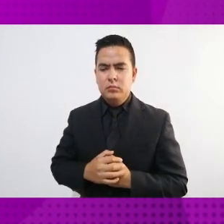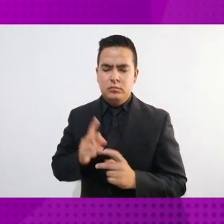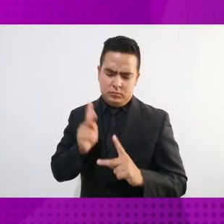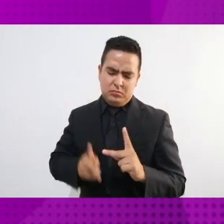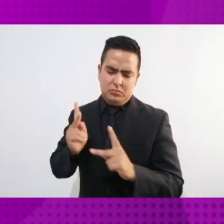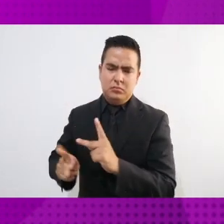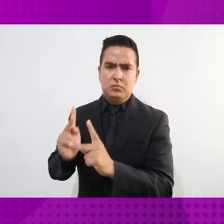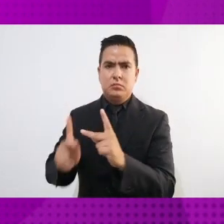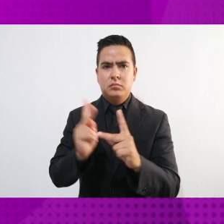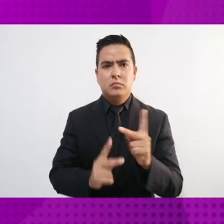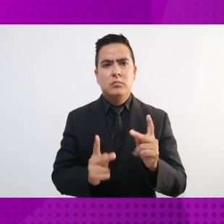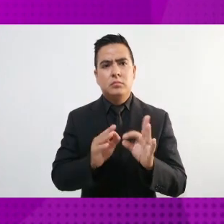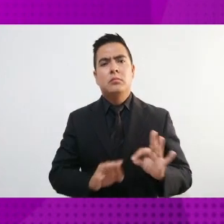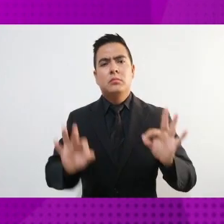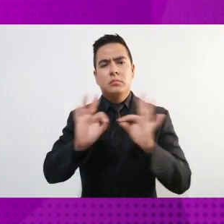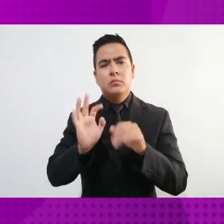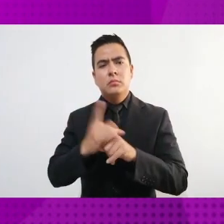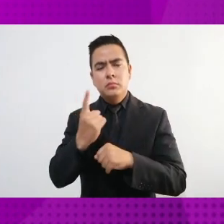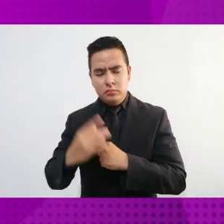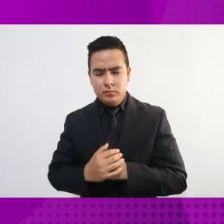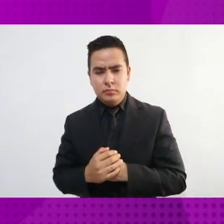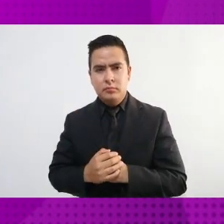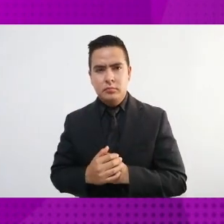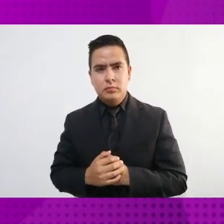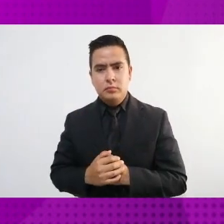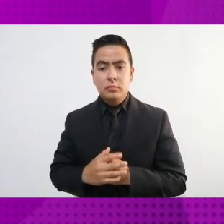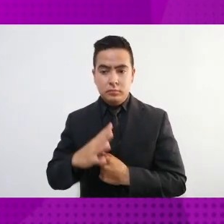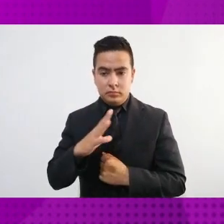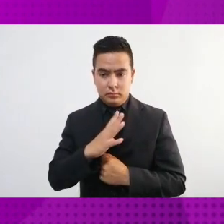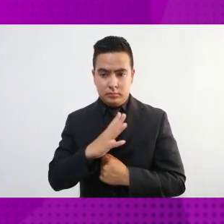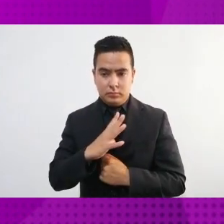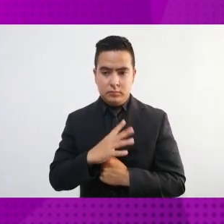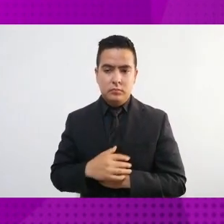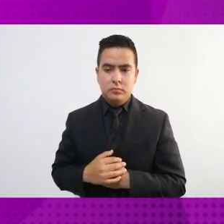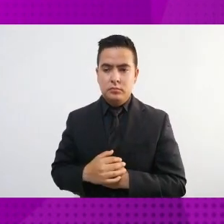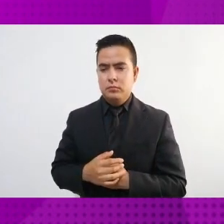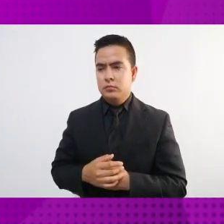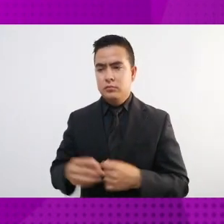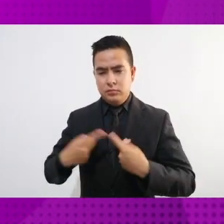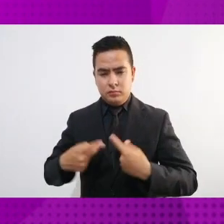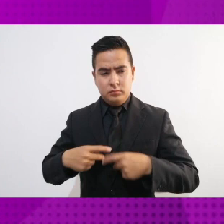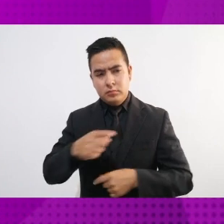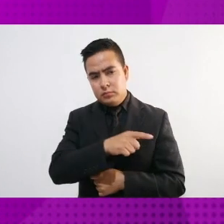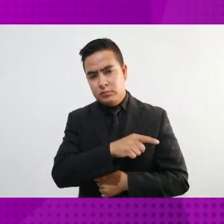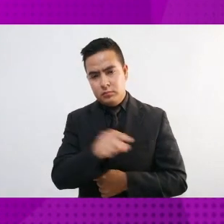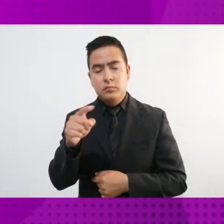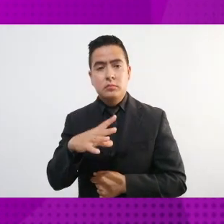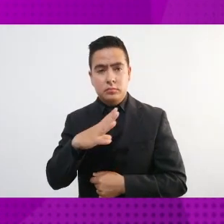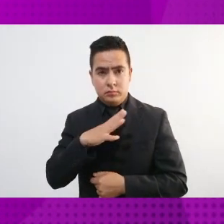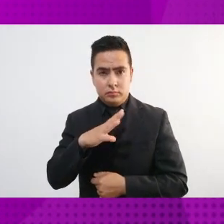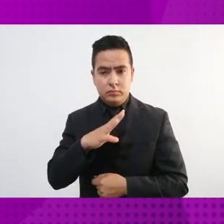esta división, y quienes nos ven, porque quiere decir que el poder público de los estados, de las entidades